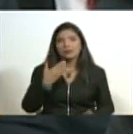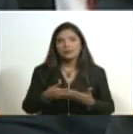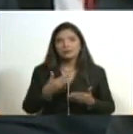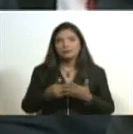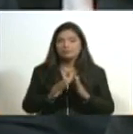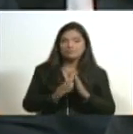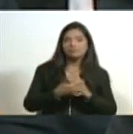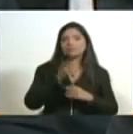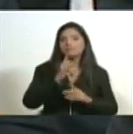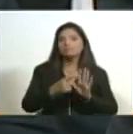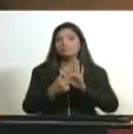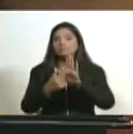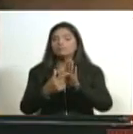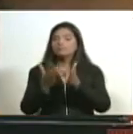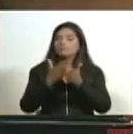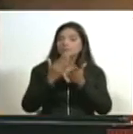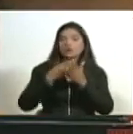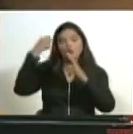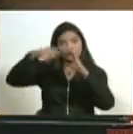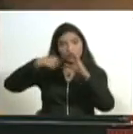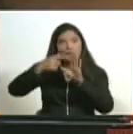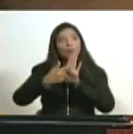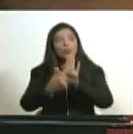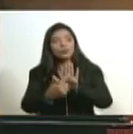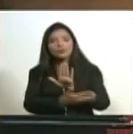que sacarla de los libros, de los videos.